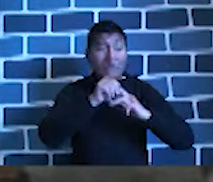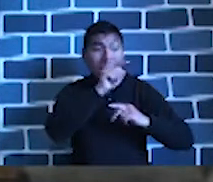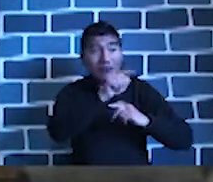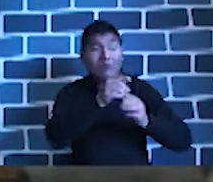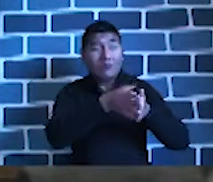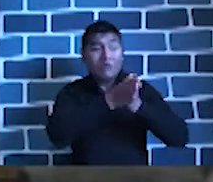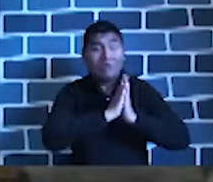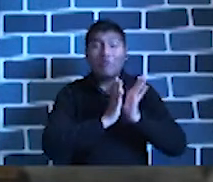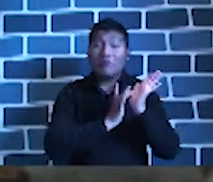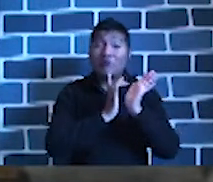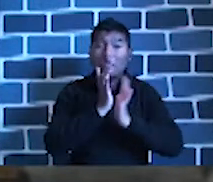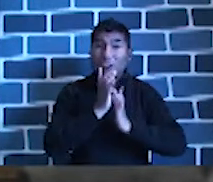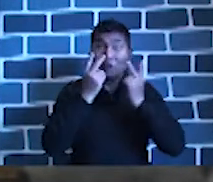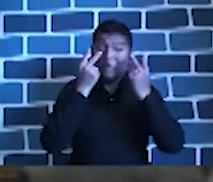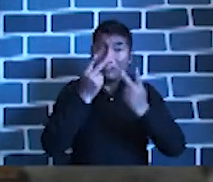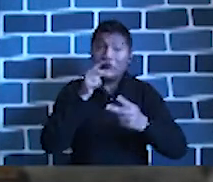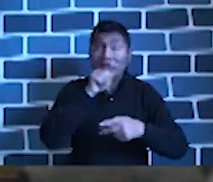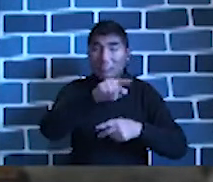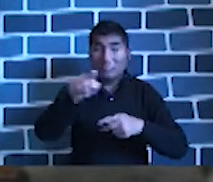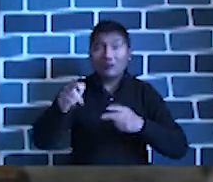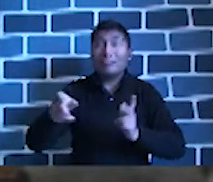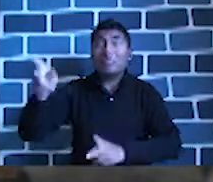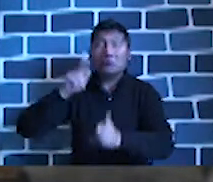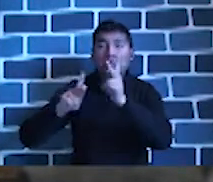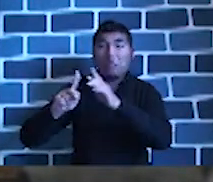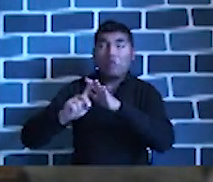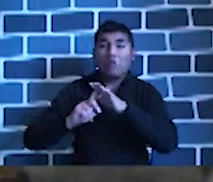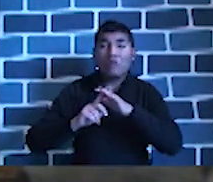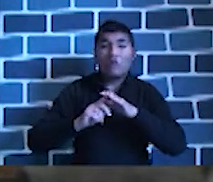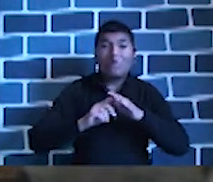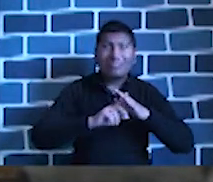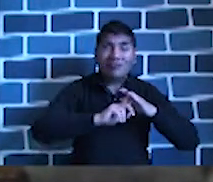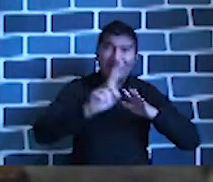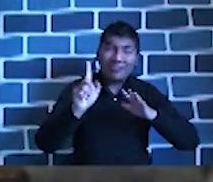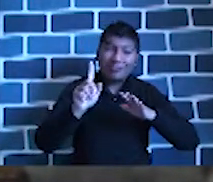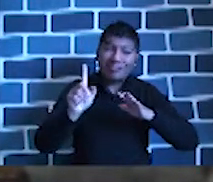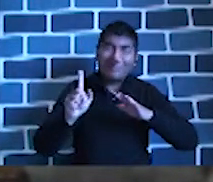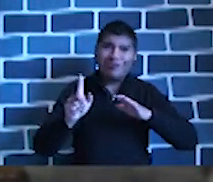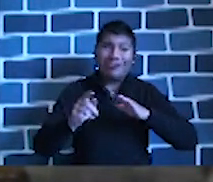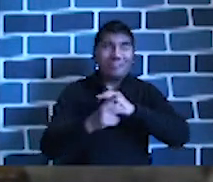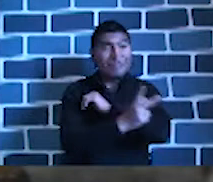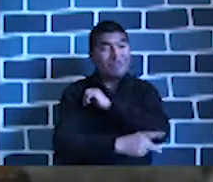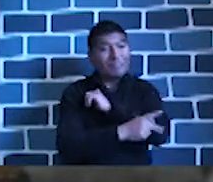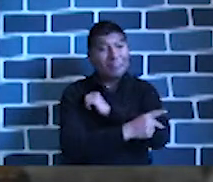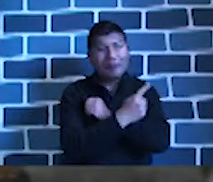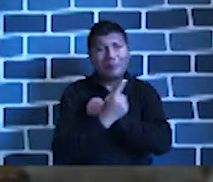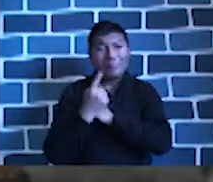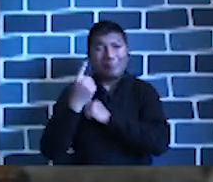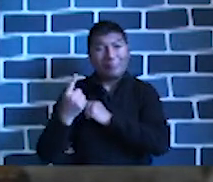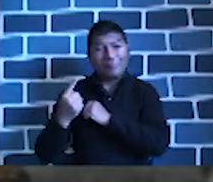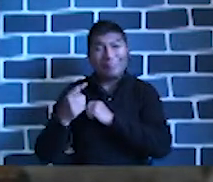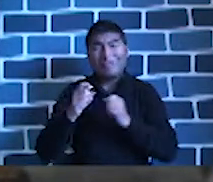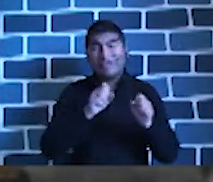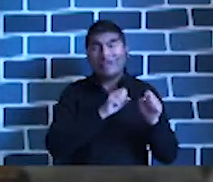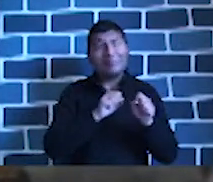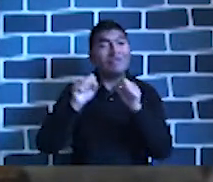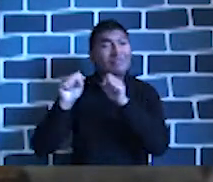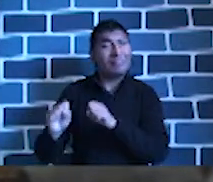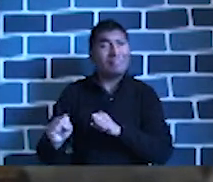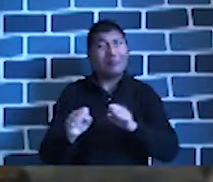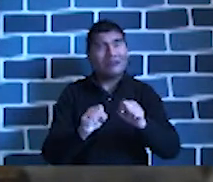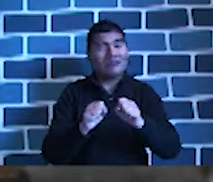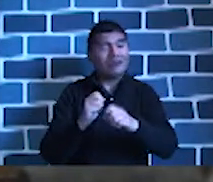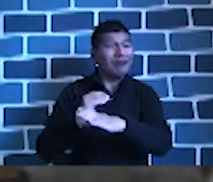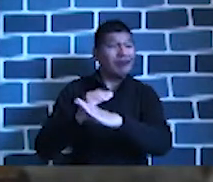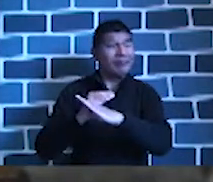Jesús, nos hace ver en el fenómeno de los refugiados inmigrantes la manifestación de un sistema de exclusión